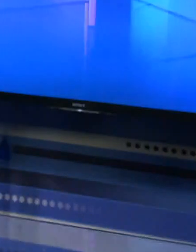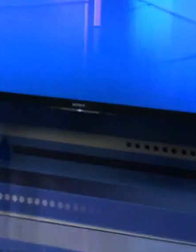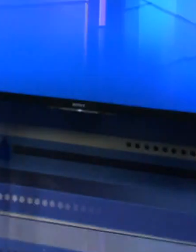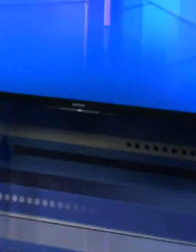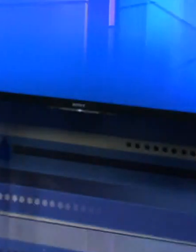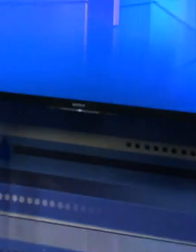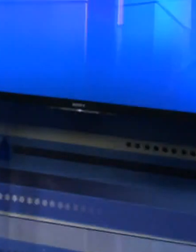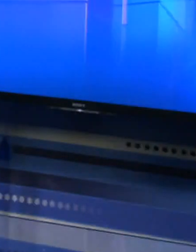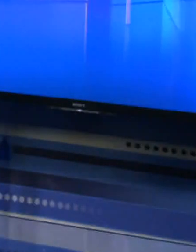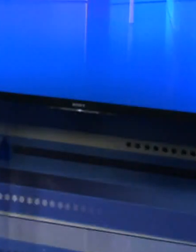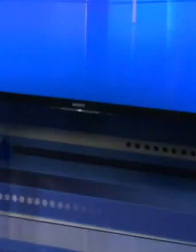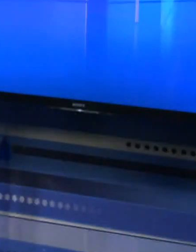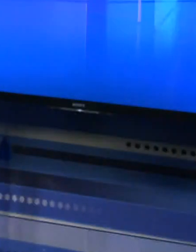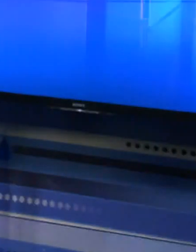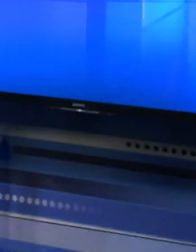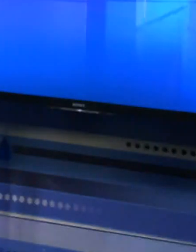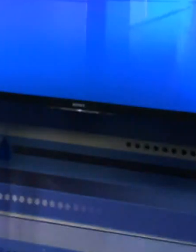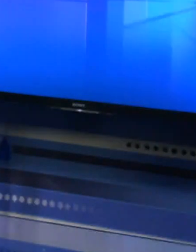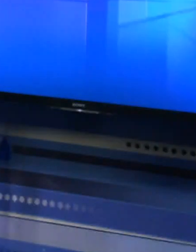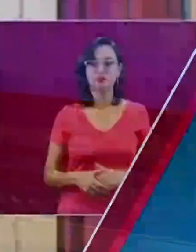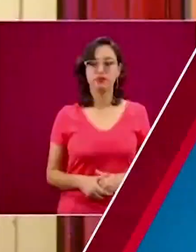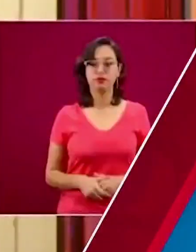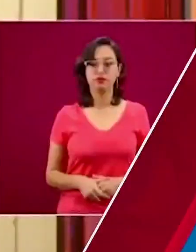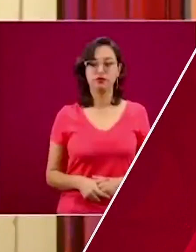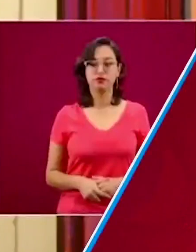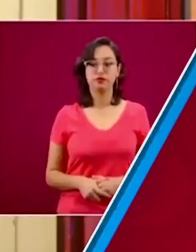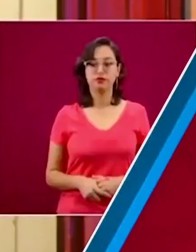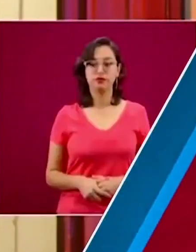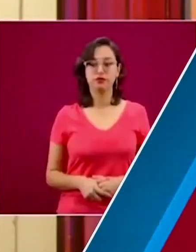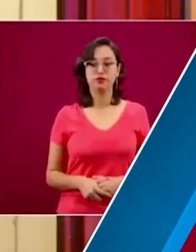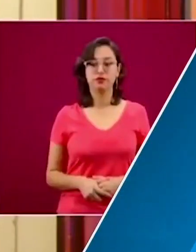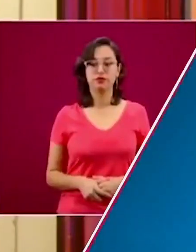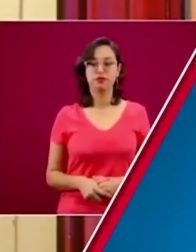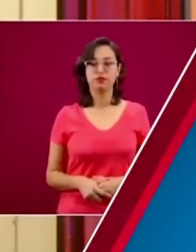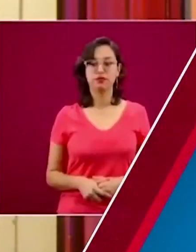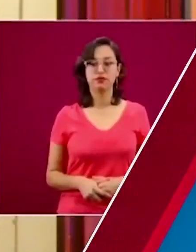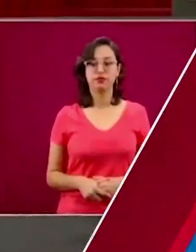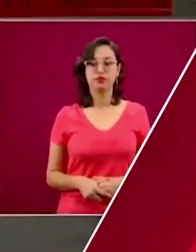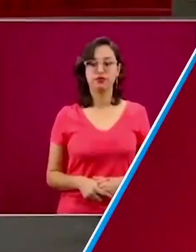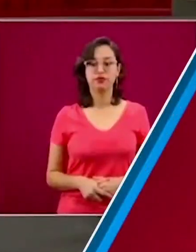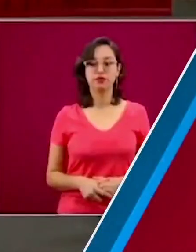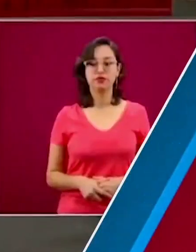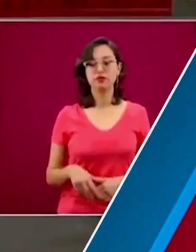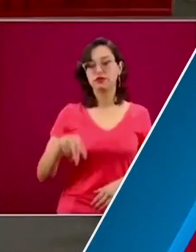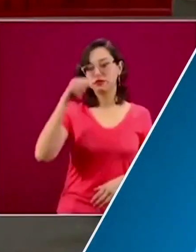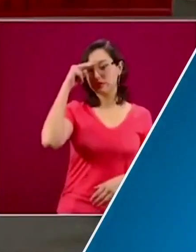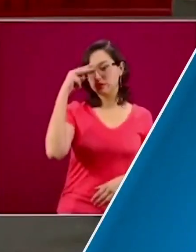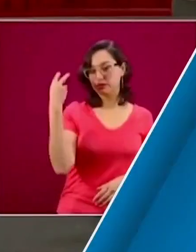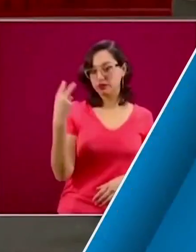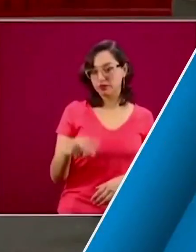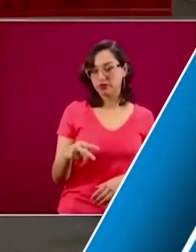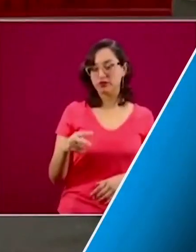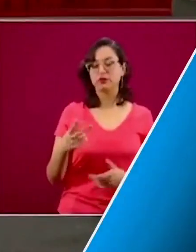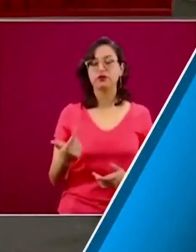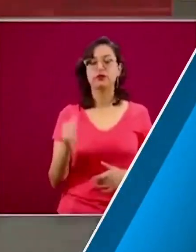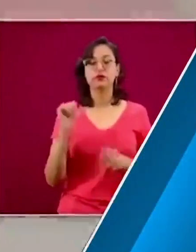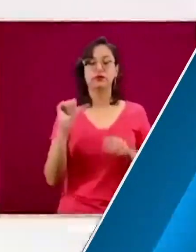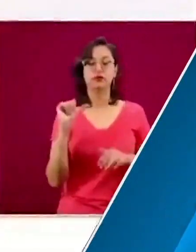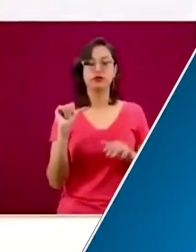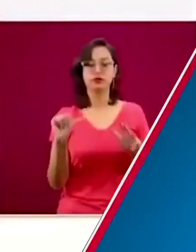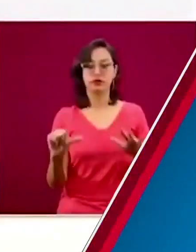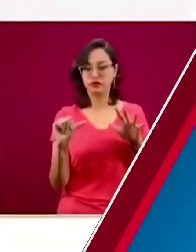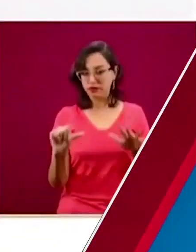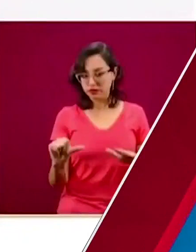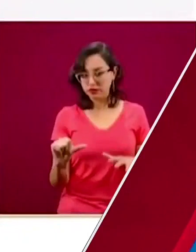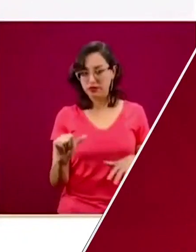Secretaría de Salud dio a conocer su reporte actualizado respecto a la situación actual de la pandemia. Dijo que y explicó también que en México suman